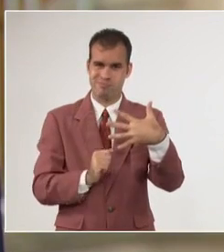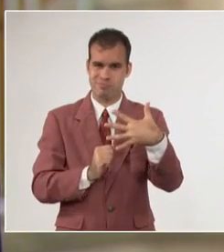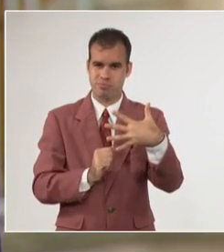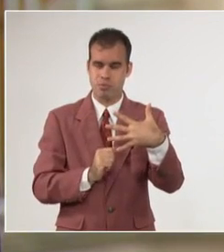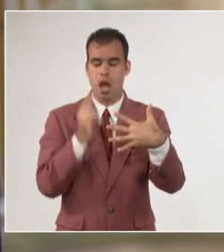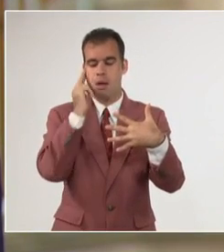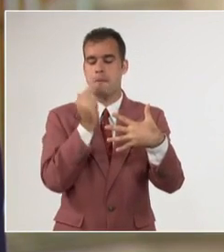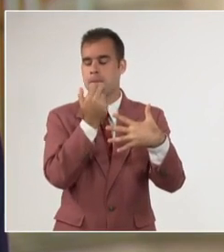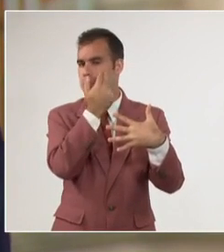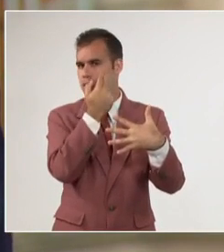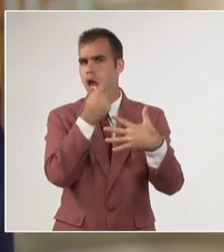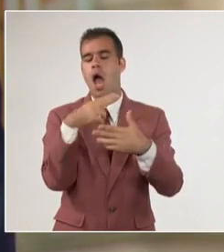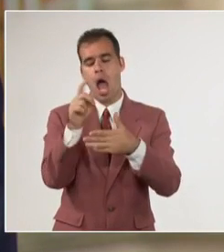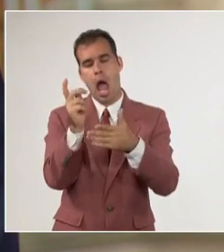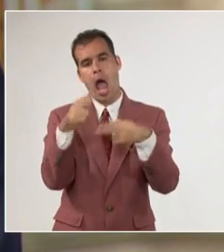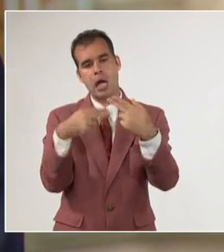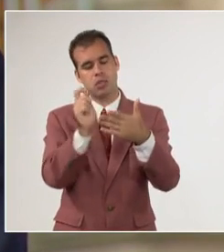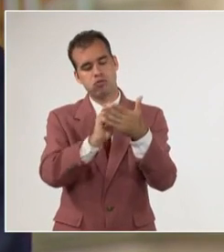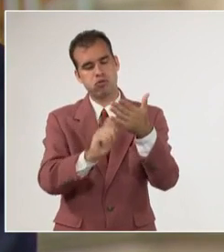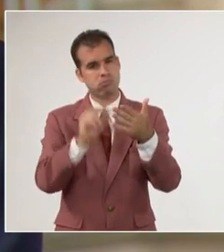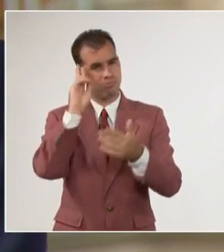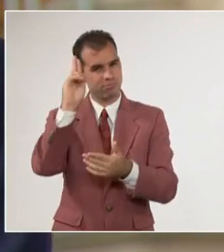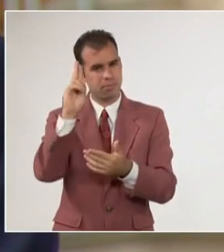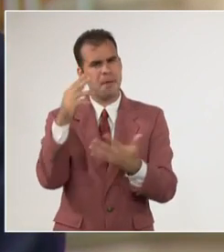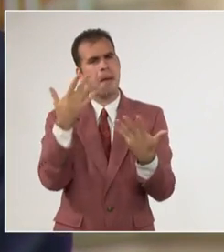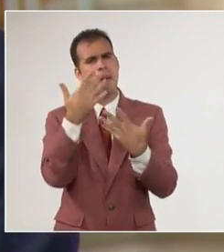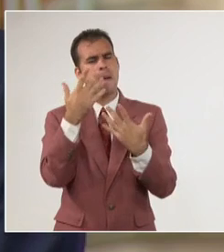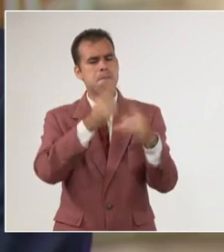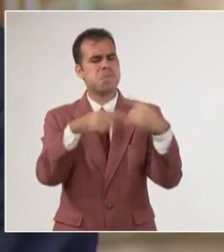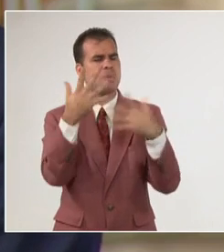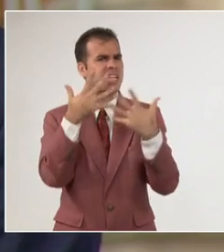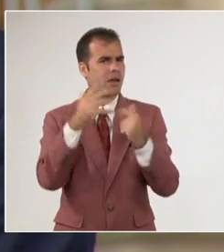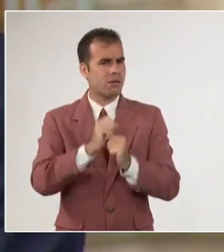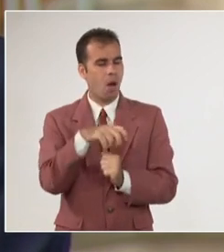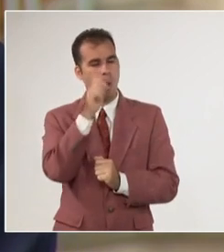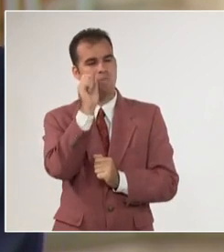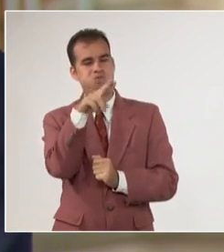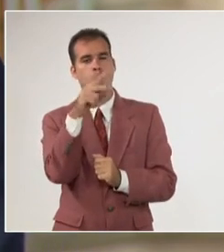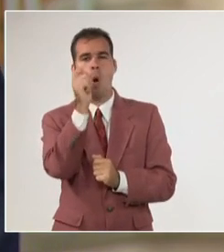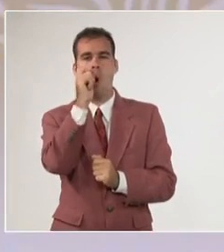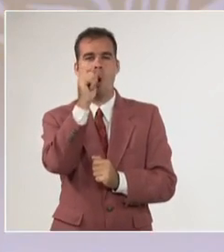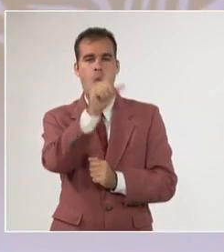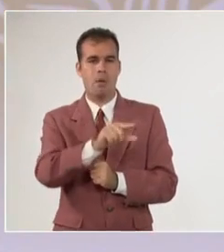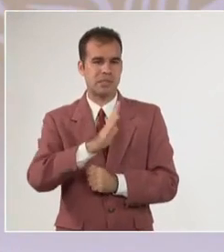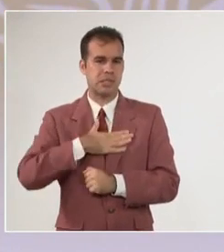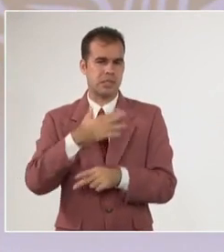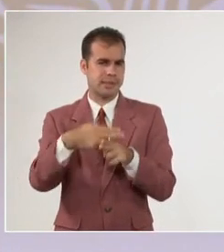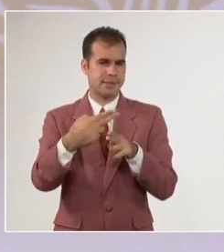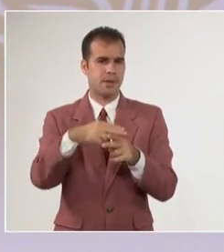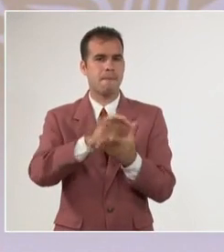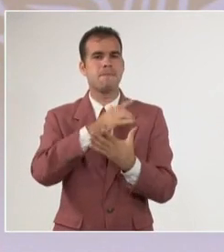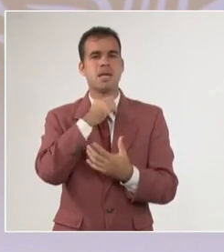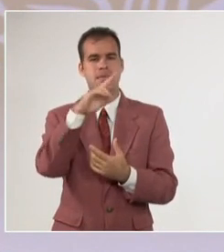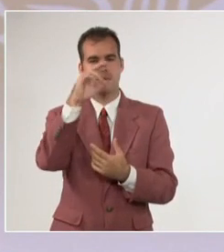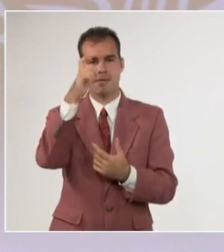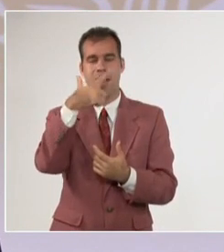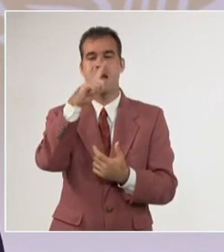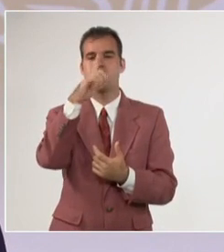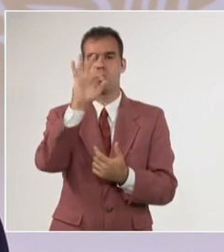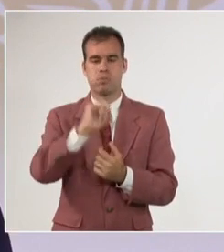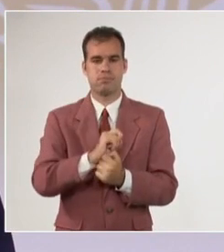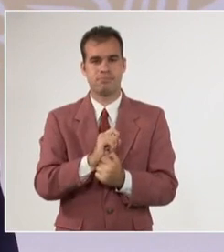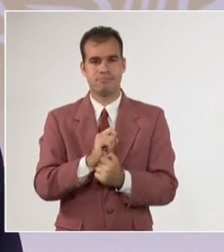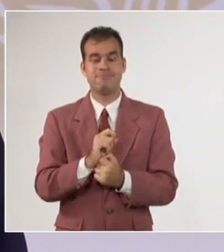su gran amigo mexicano Manuel Mercado. Es también a ese amigo del alma a quien deja en carta